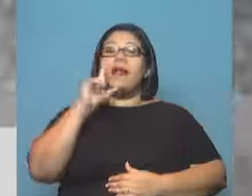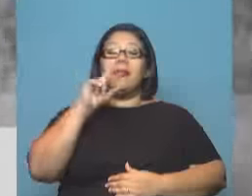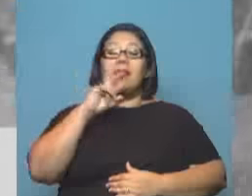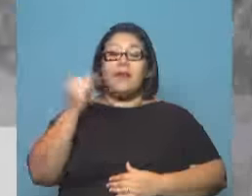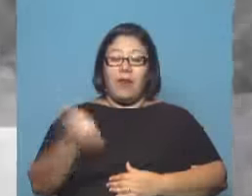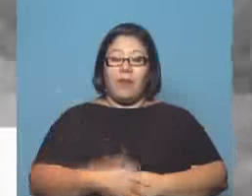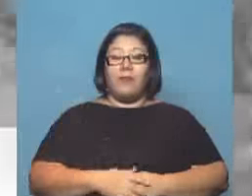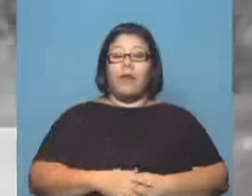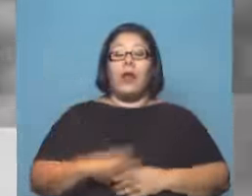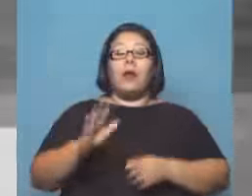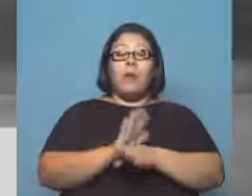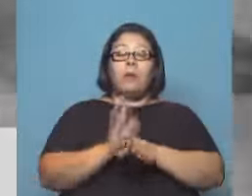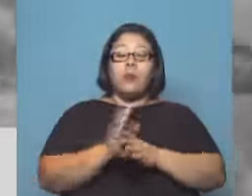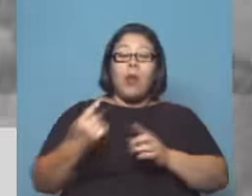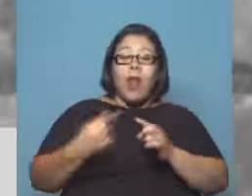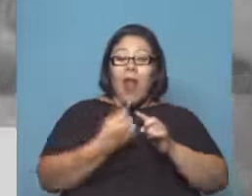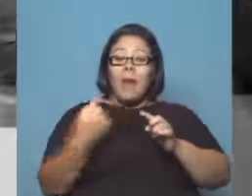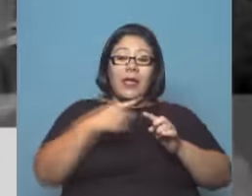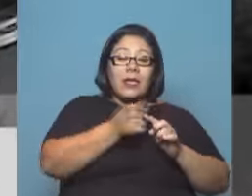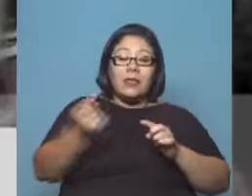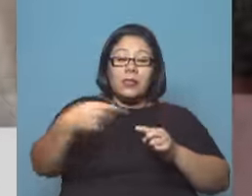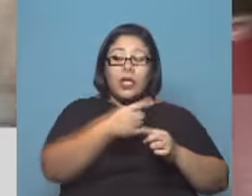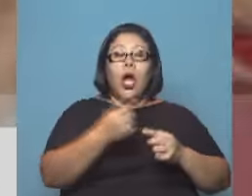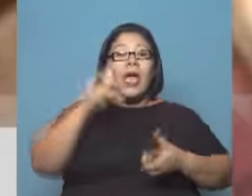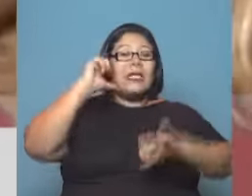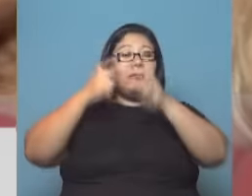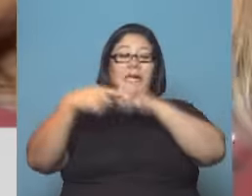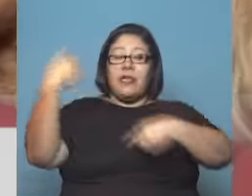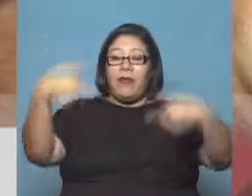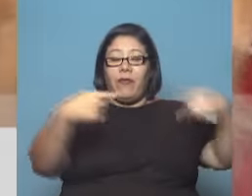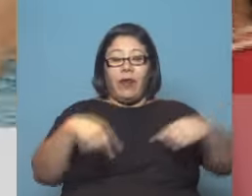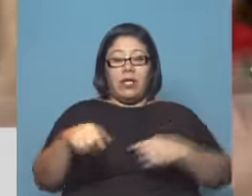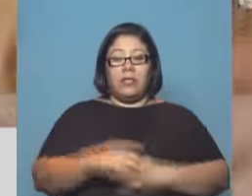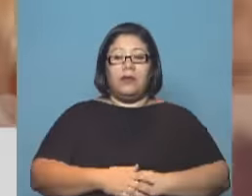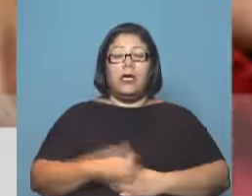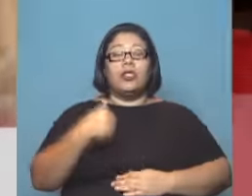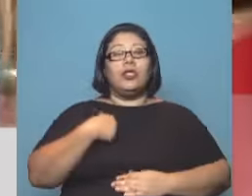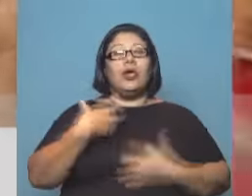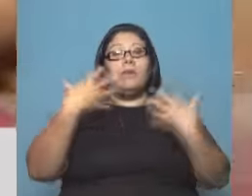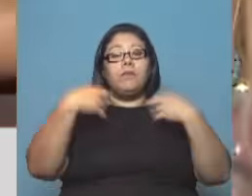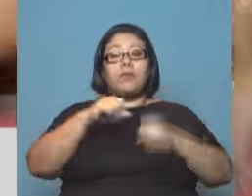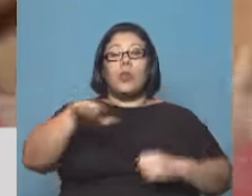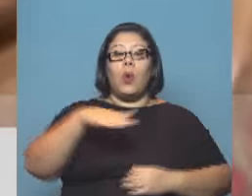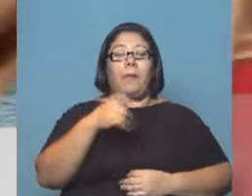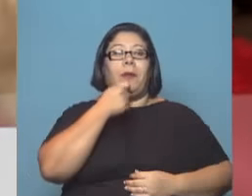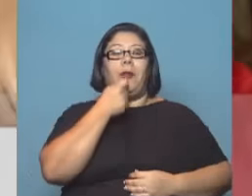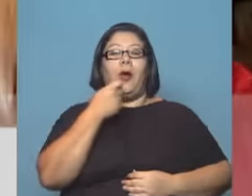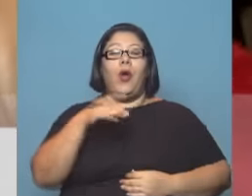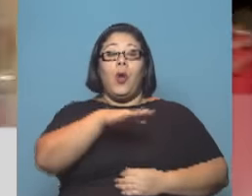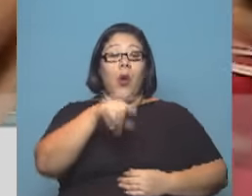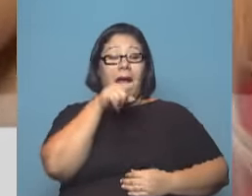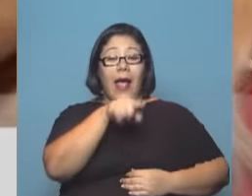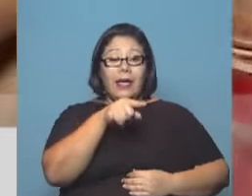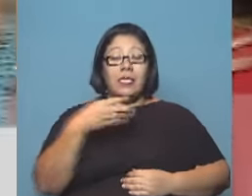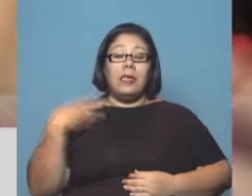iban recorriendo diversas experiencias. Encontré un lugar donde estar. Ese era como un lugar que ibas a cualquier hora del día, tomabas algo, te